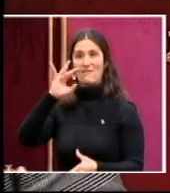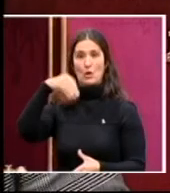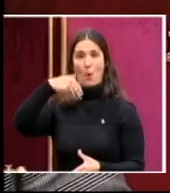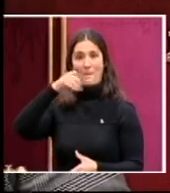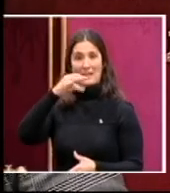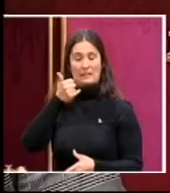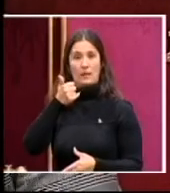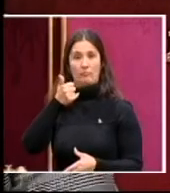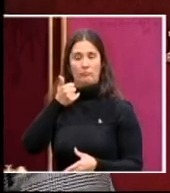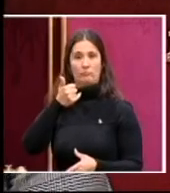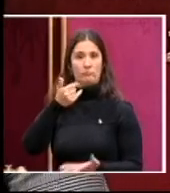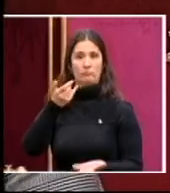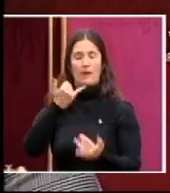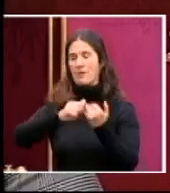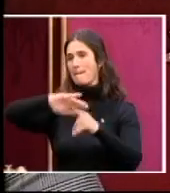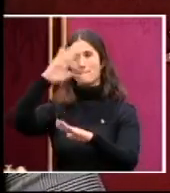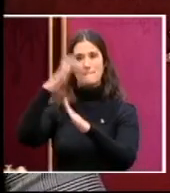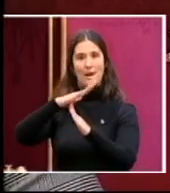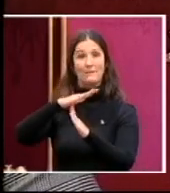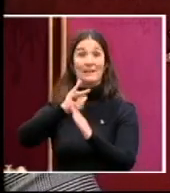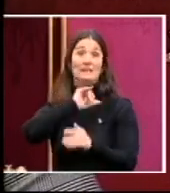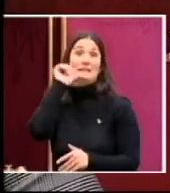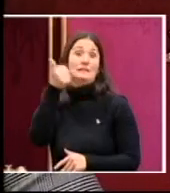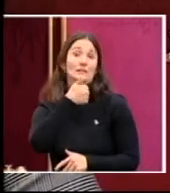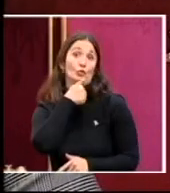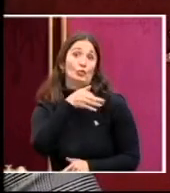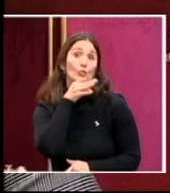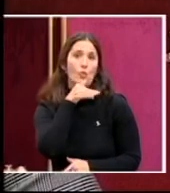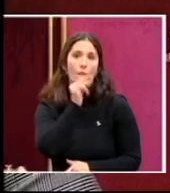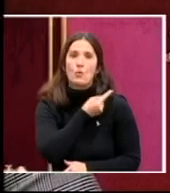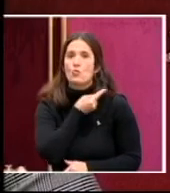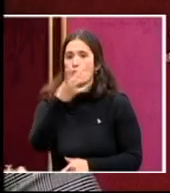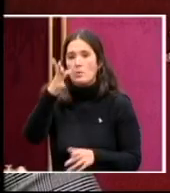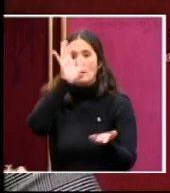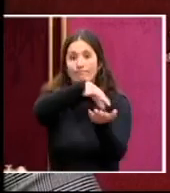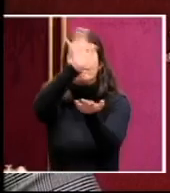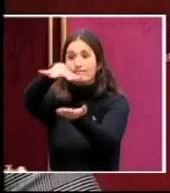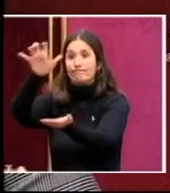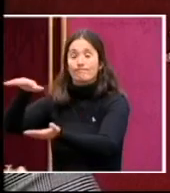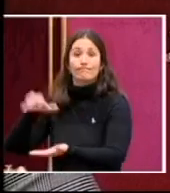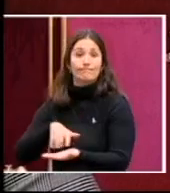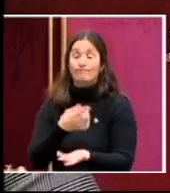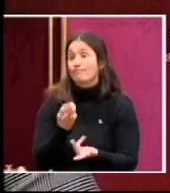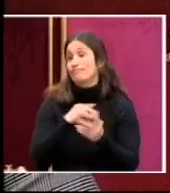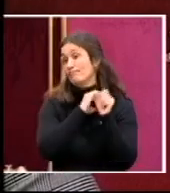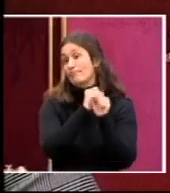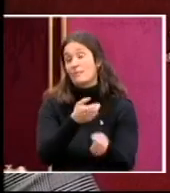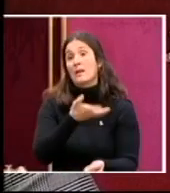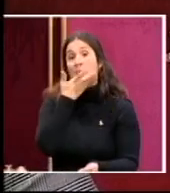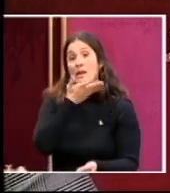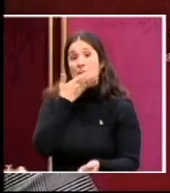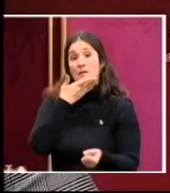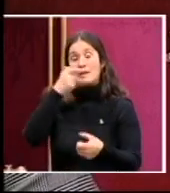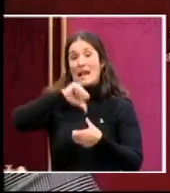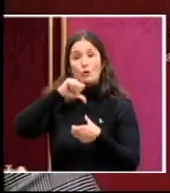cómo se paralizó y todavía hay numerosas instalaciones y dependencias que están dependiendo del sistema de calefacción por